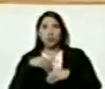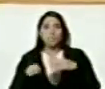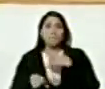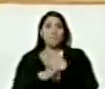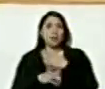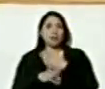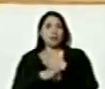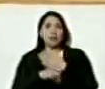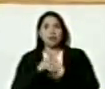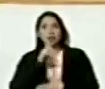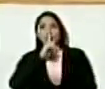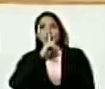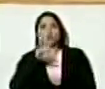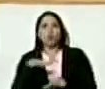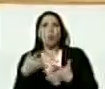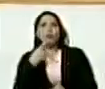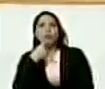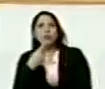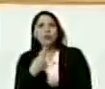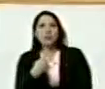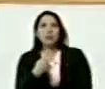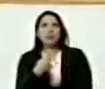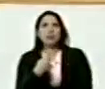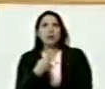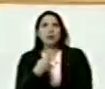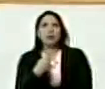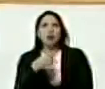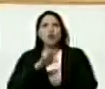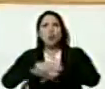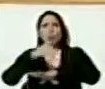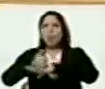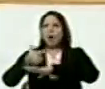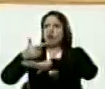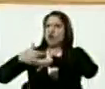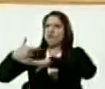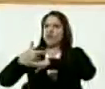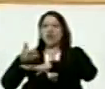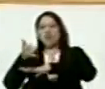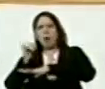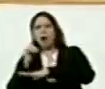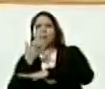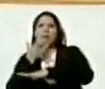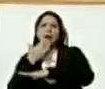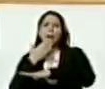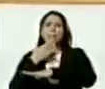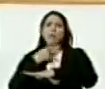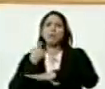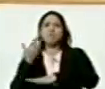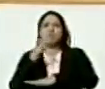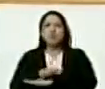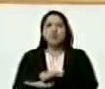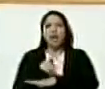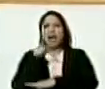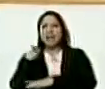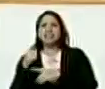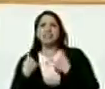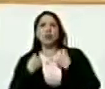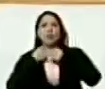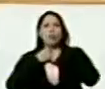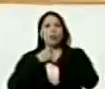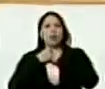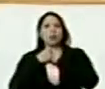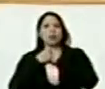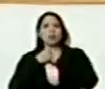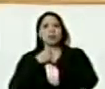el silencio cuando dicen es culpa del gobierno que hayan asesinado a este presbítero.